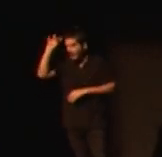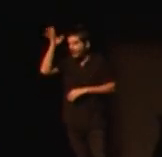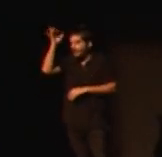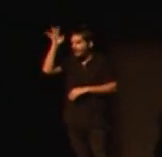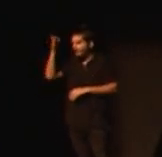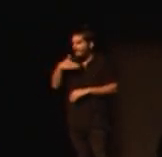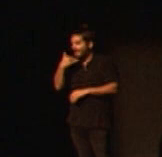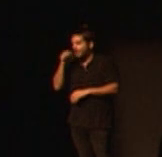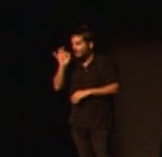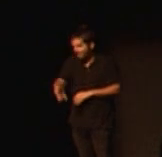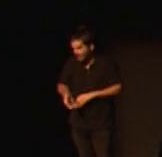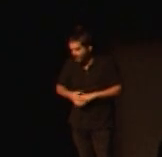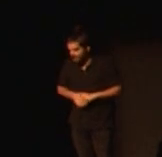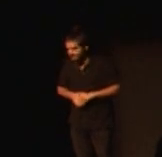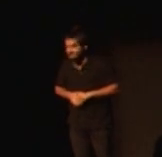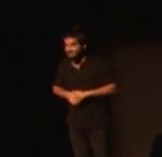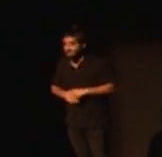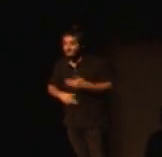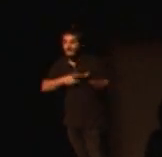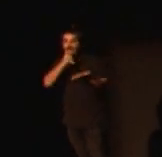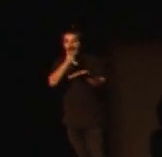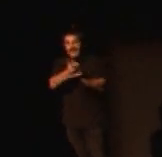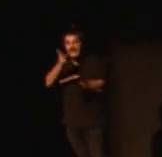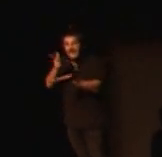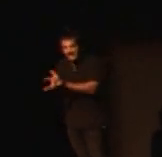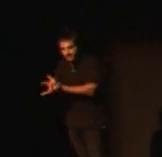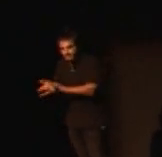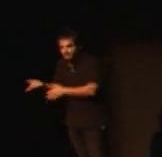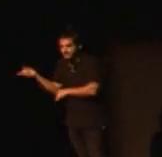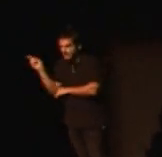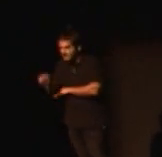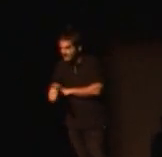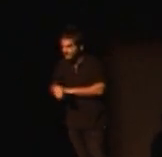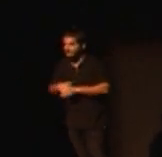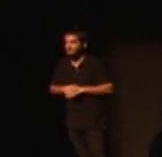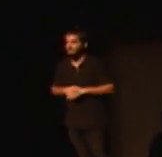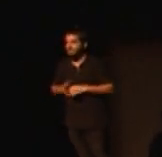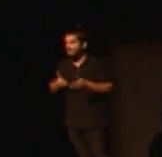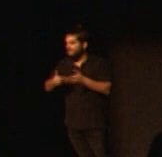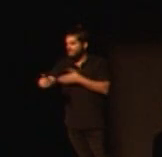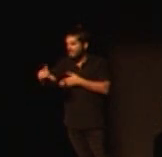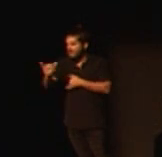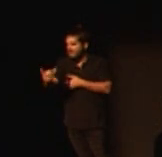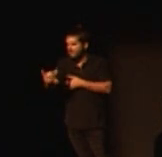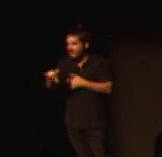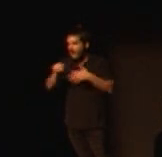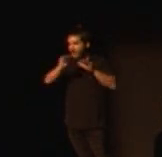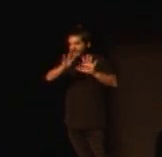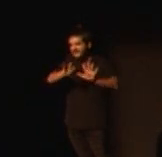Vienen retos, viene sobre todo futuro esta casa, el Grupo Social 11, que va a cumplir 85